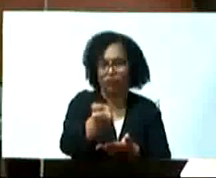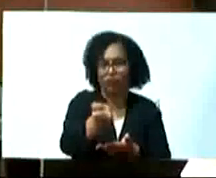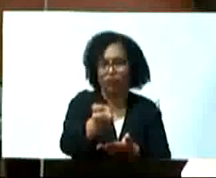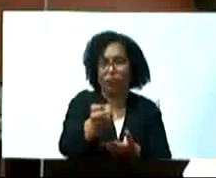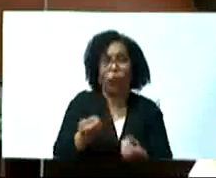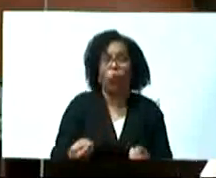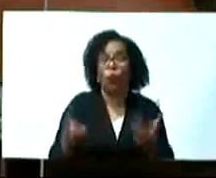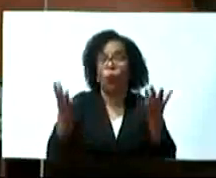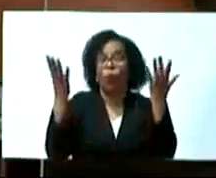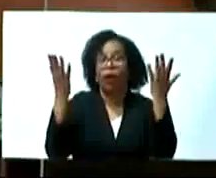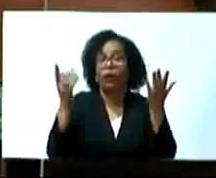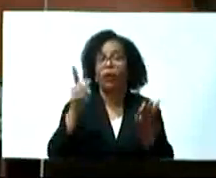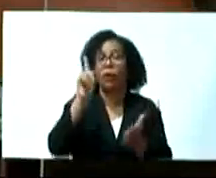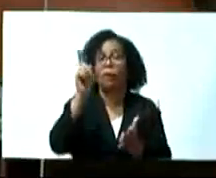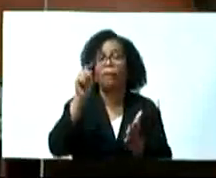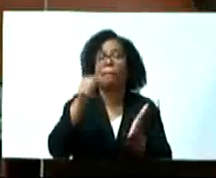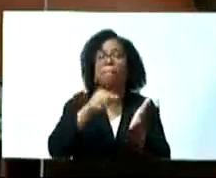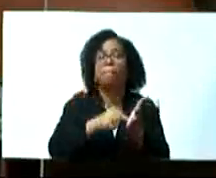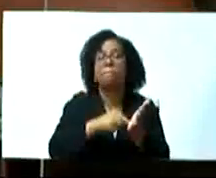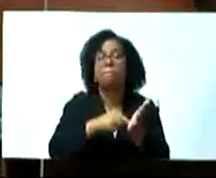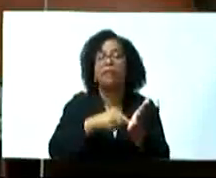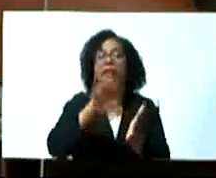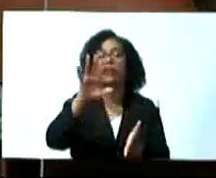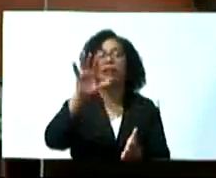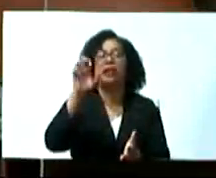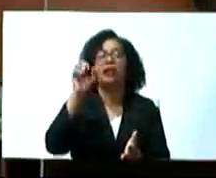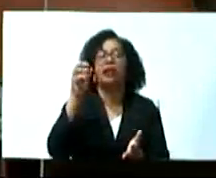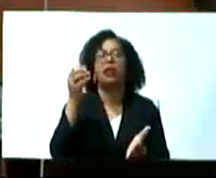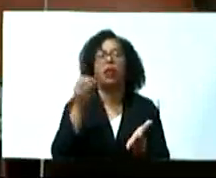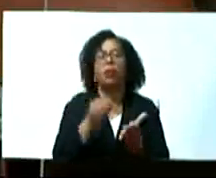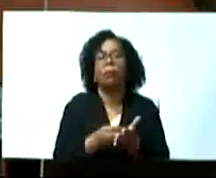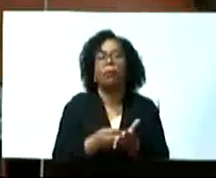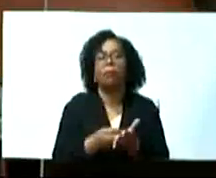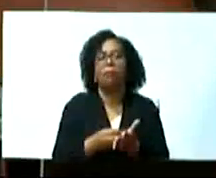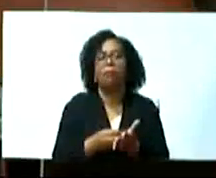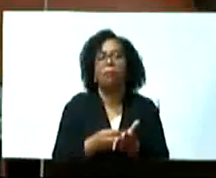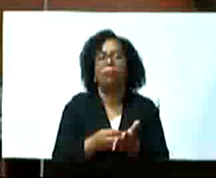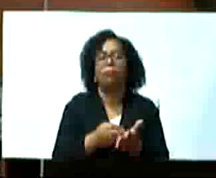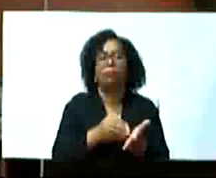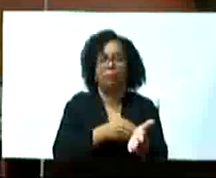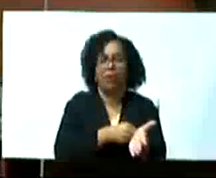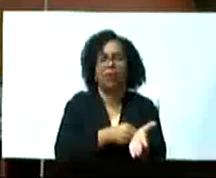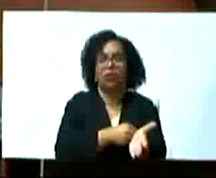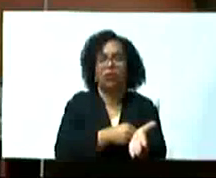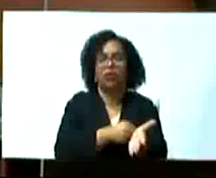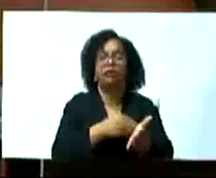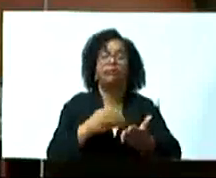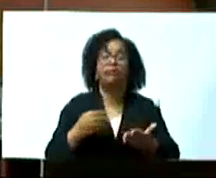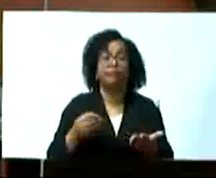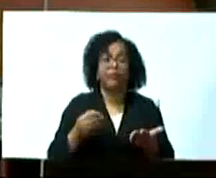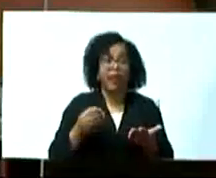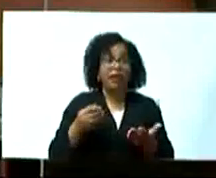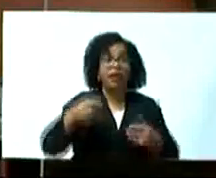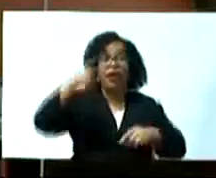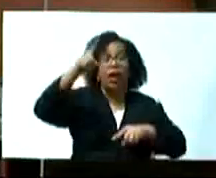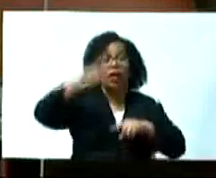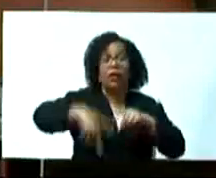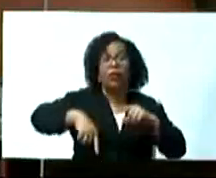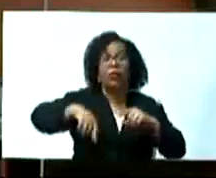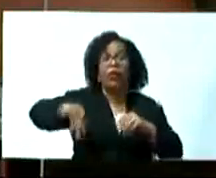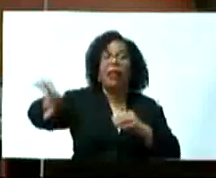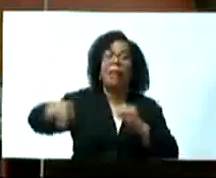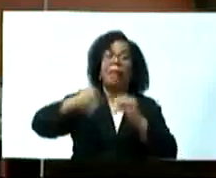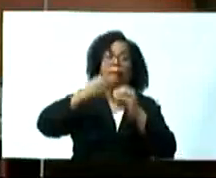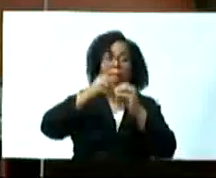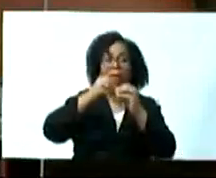los 8.399 millones que posee, la misma solamente requeriría para cubrir los proyectos y los